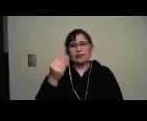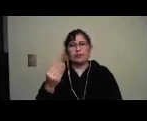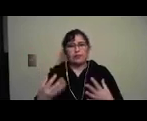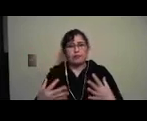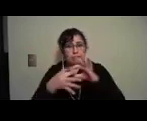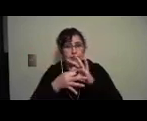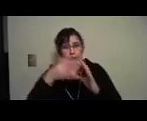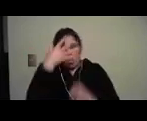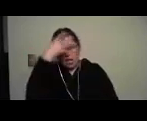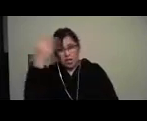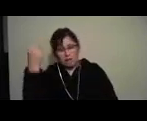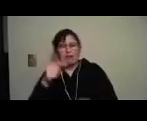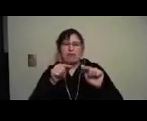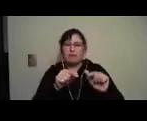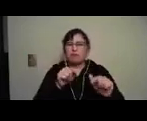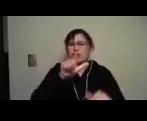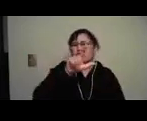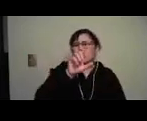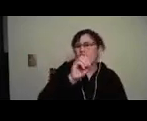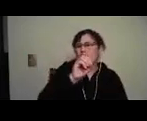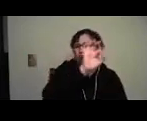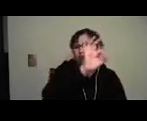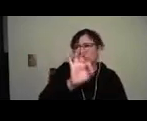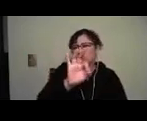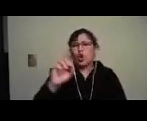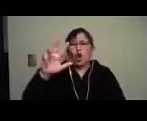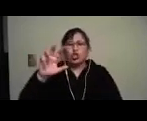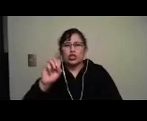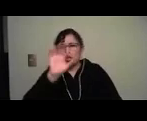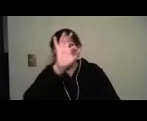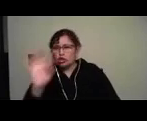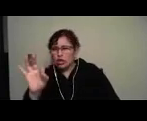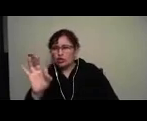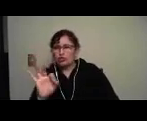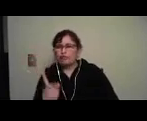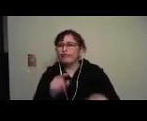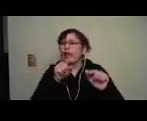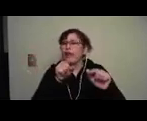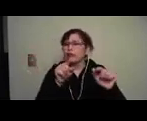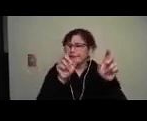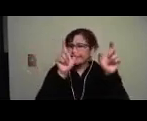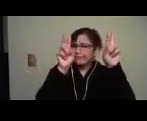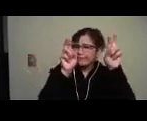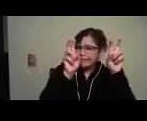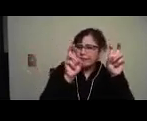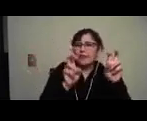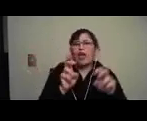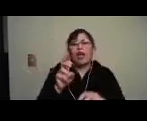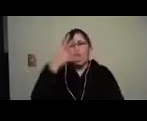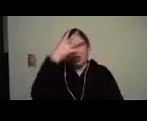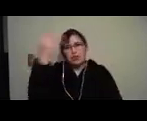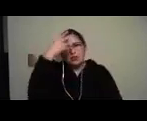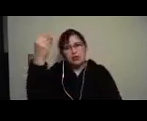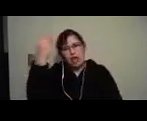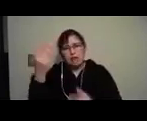dice entre el 70 y el 80% de las demencias corresponde a demencia tipo Alzheimer. Fue descrita por primera vez